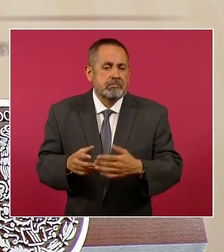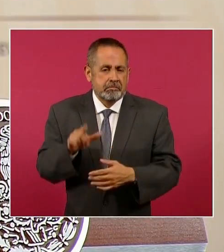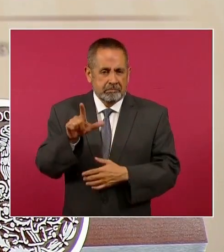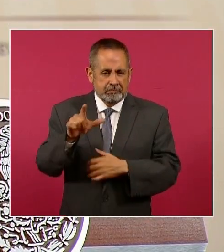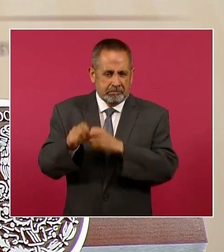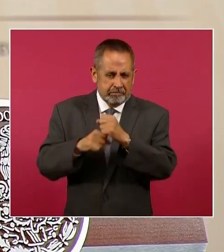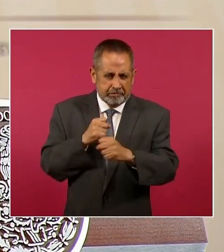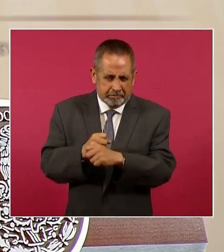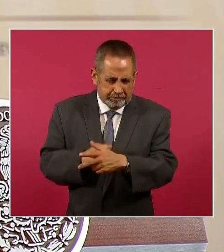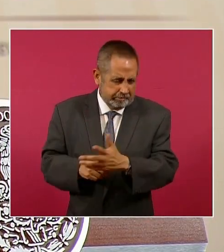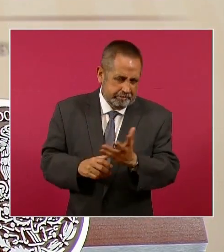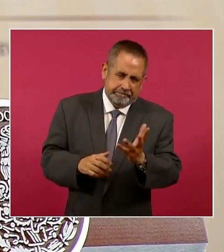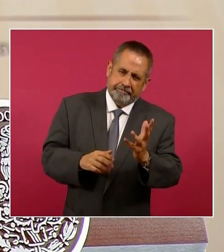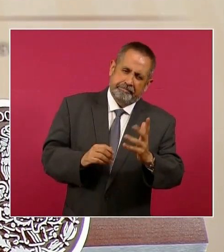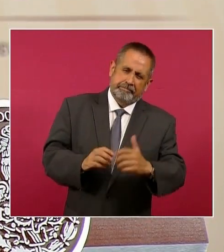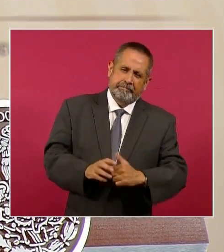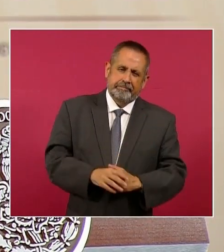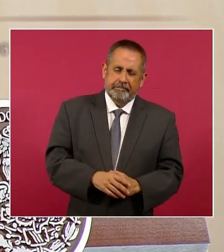17.